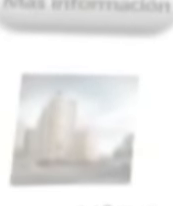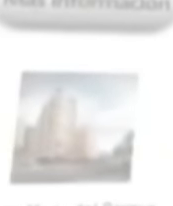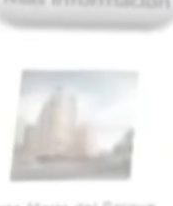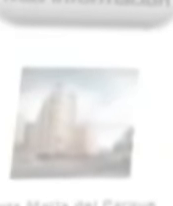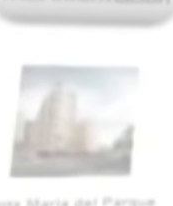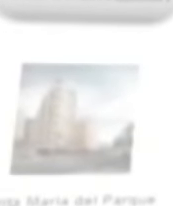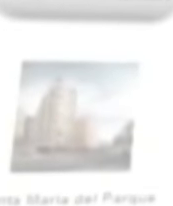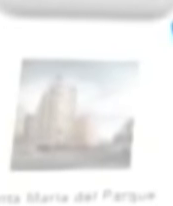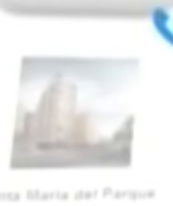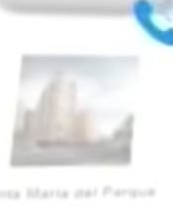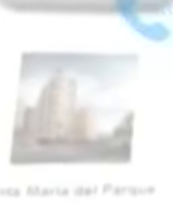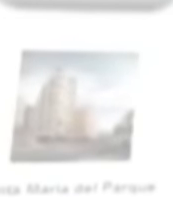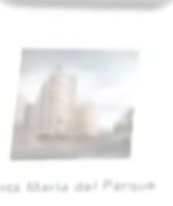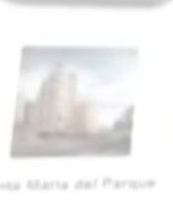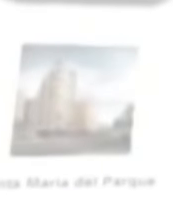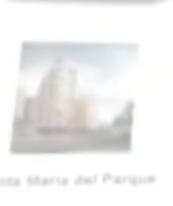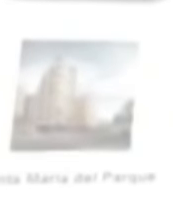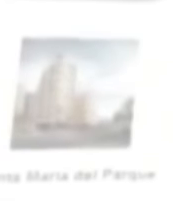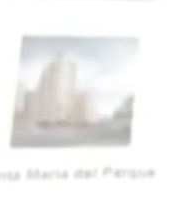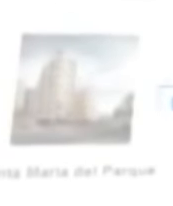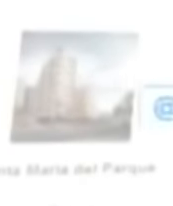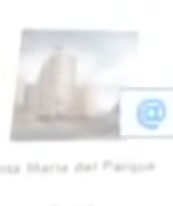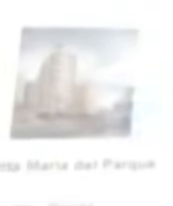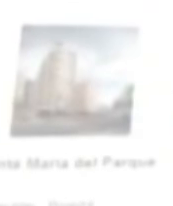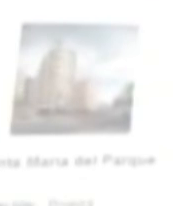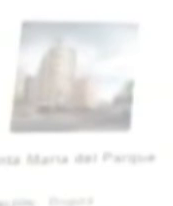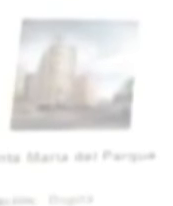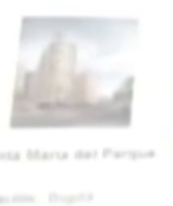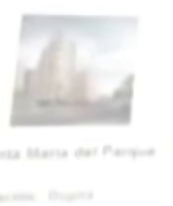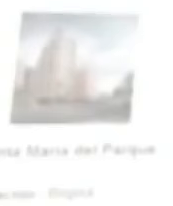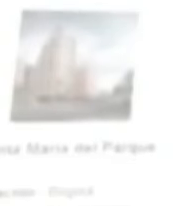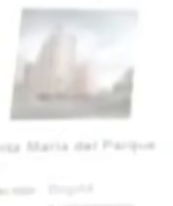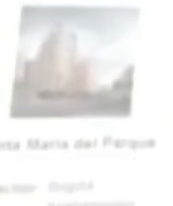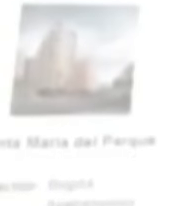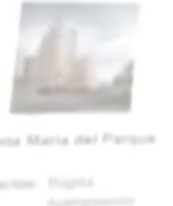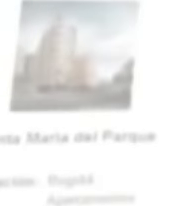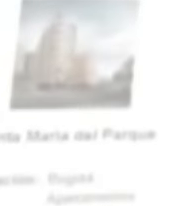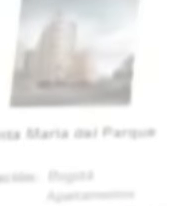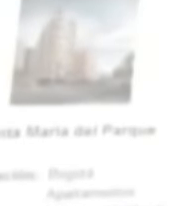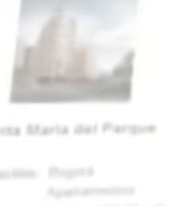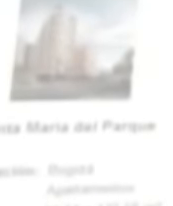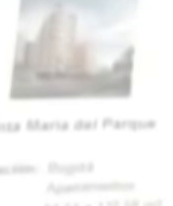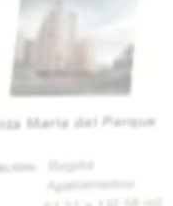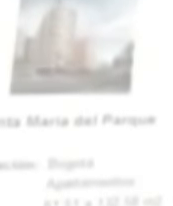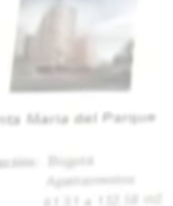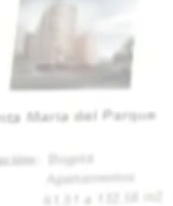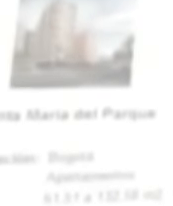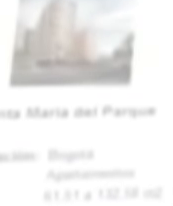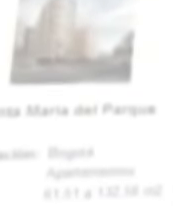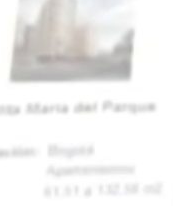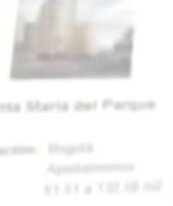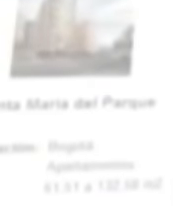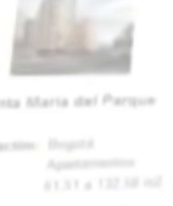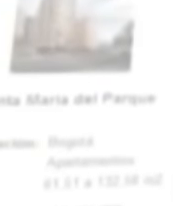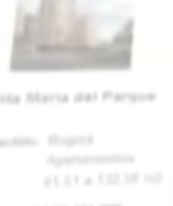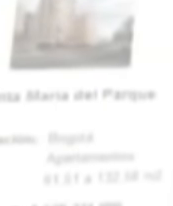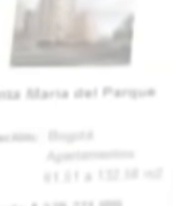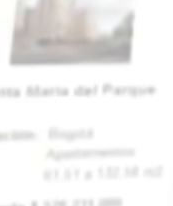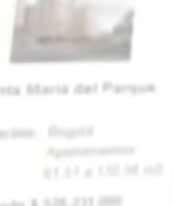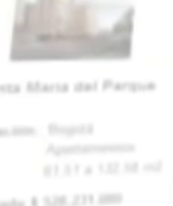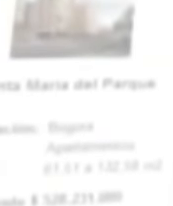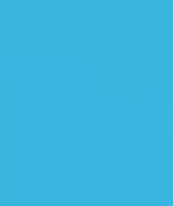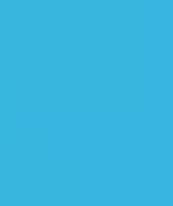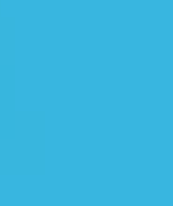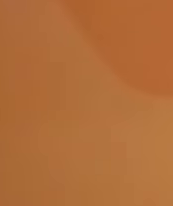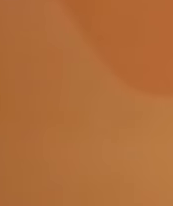Raíz, consulta, compara y ponte en contacto. Llévanos siempre contigo. Descarga nuestra aplicación. Es gratis. Publica tu inmueble y te